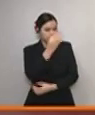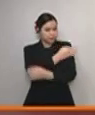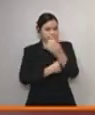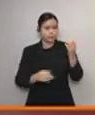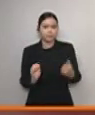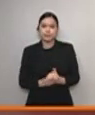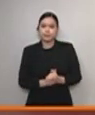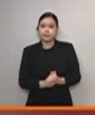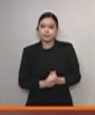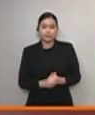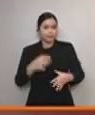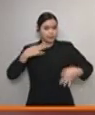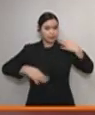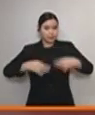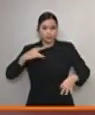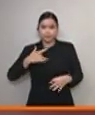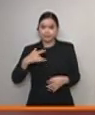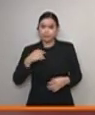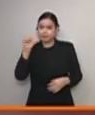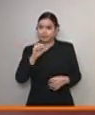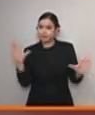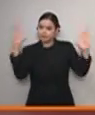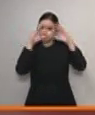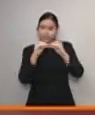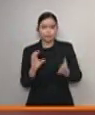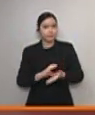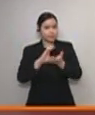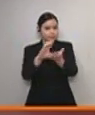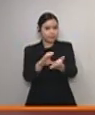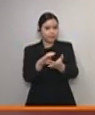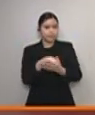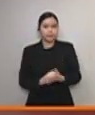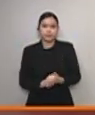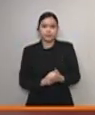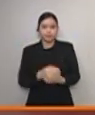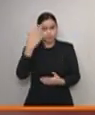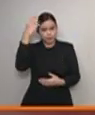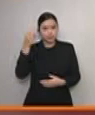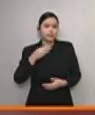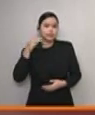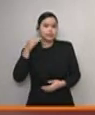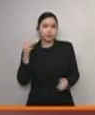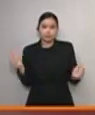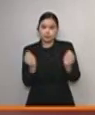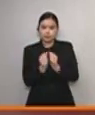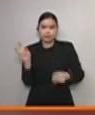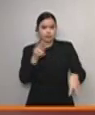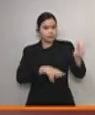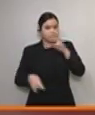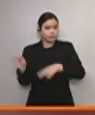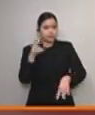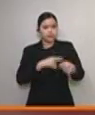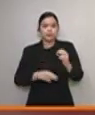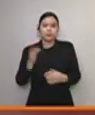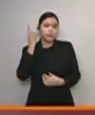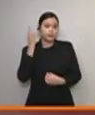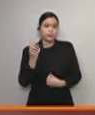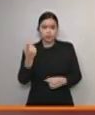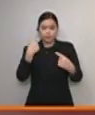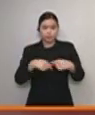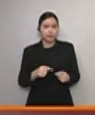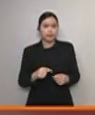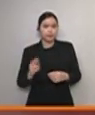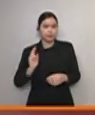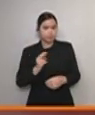tarde. Estamos muy contentos ya que hoy es noche de super premio. Te saluda Marcel y me encuentro en compañía de nuestra auditora, quien nos acompaña